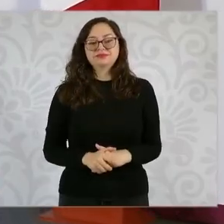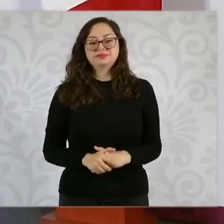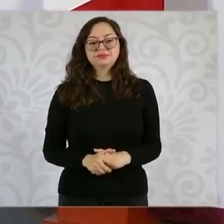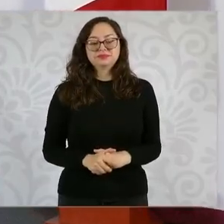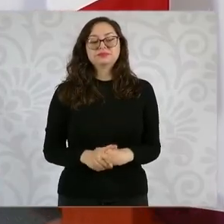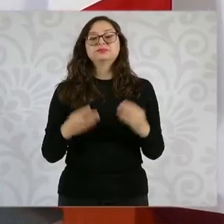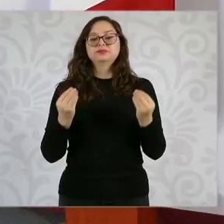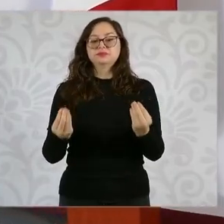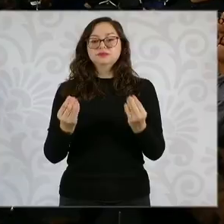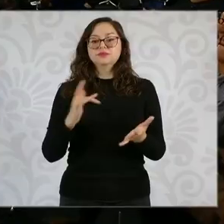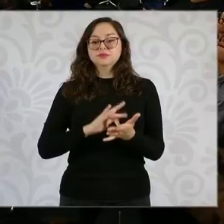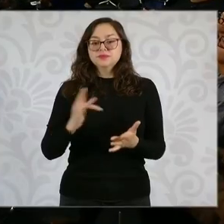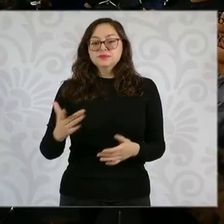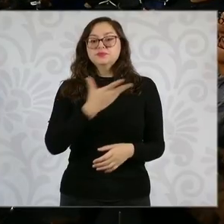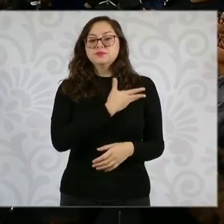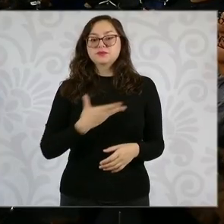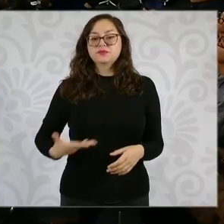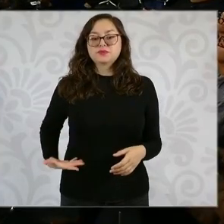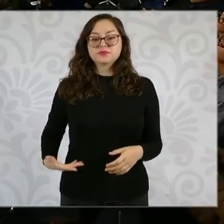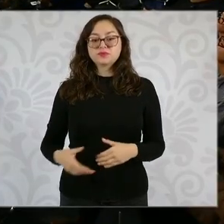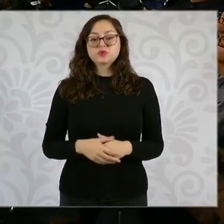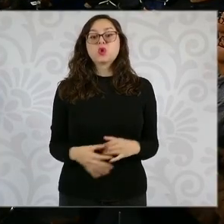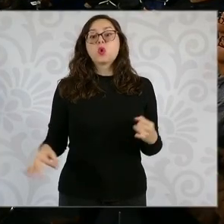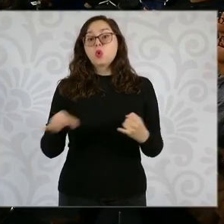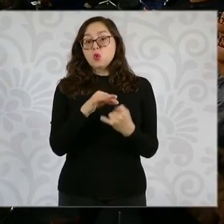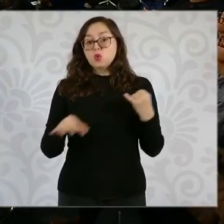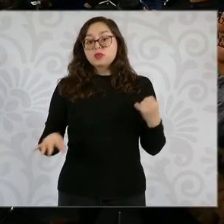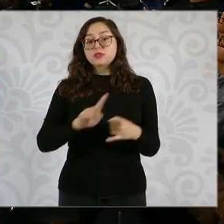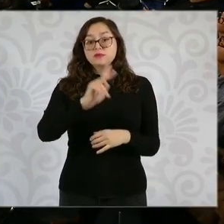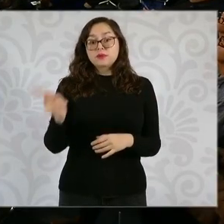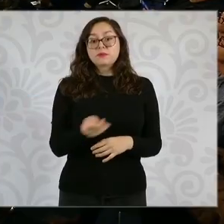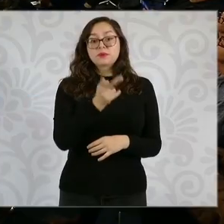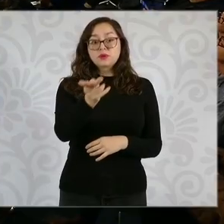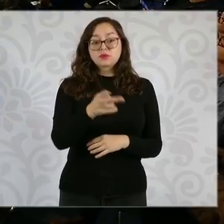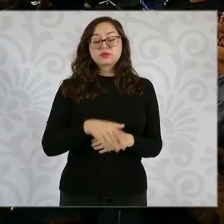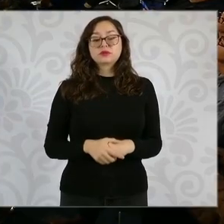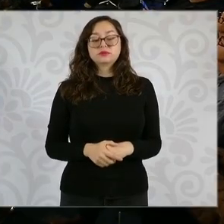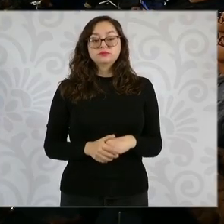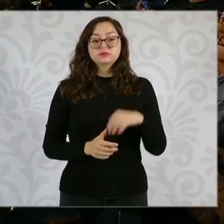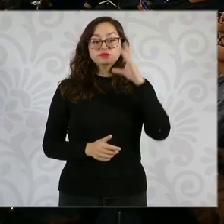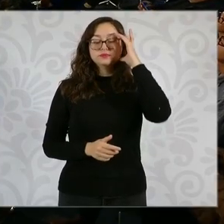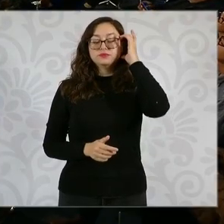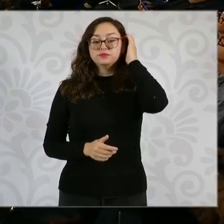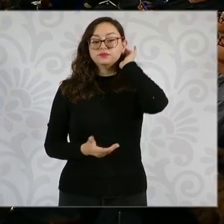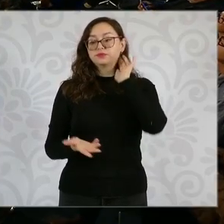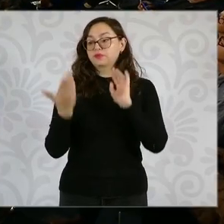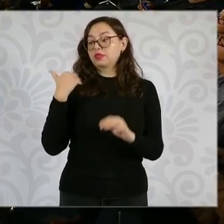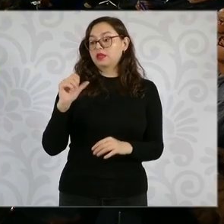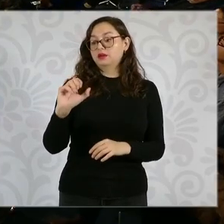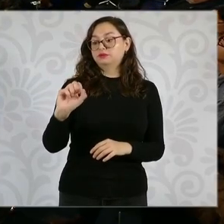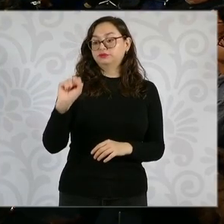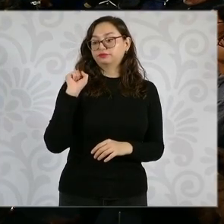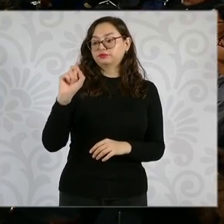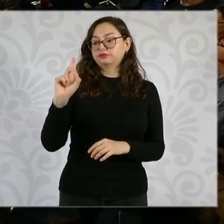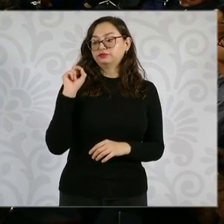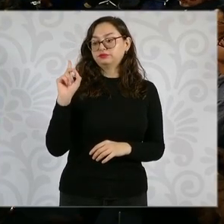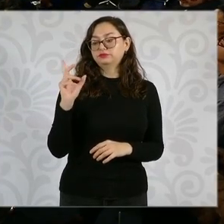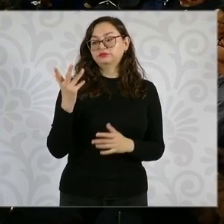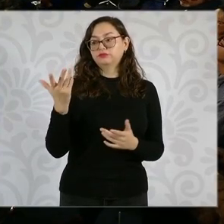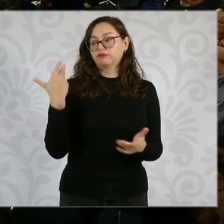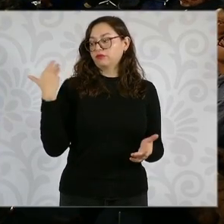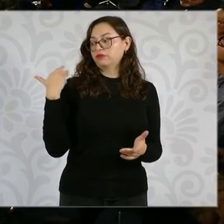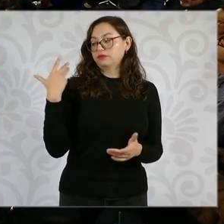gracias, presidenta. Y bueno, mi última pregunta sería, tras la llamada del presidente Biden del fin de semana, ¿cuándo habrá avances